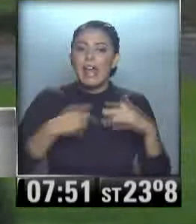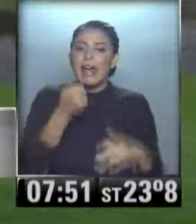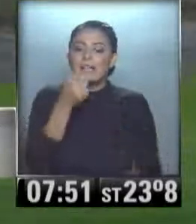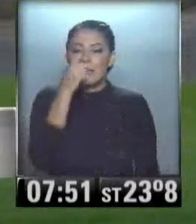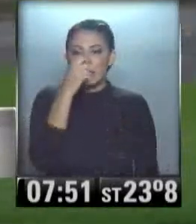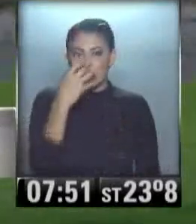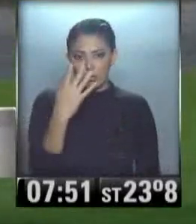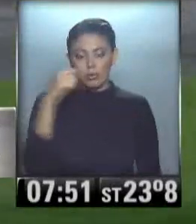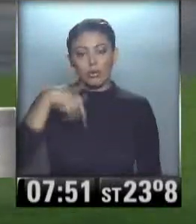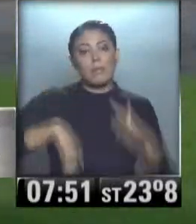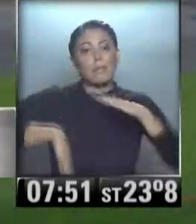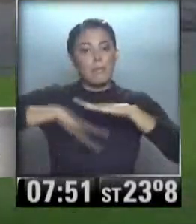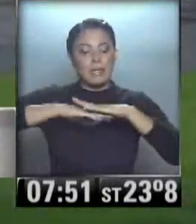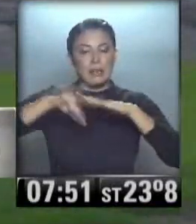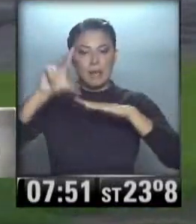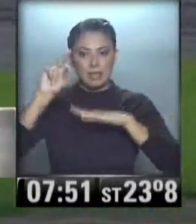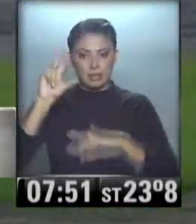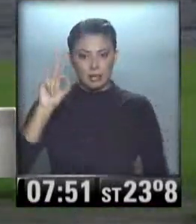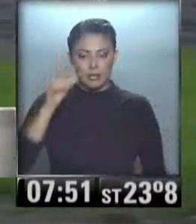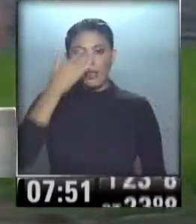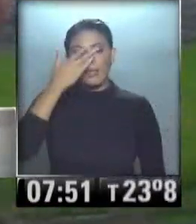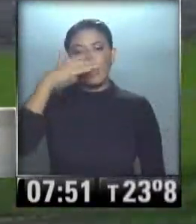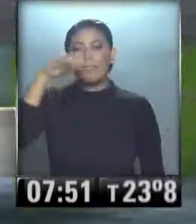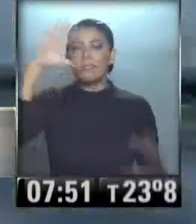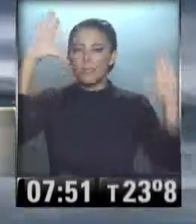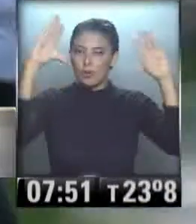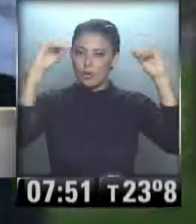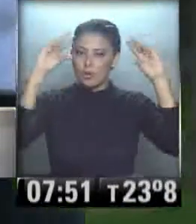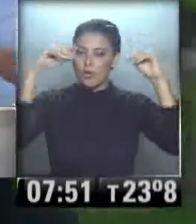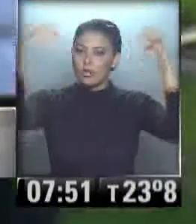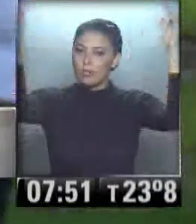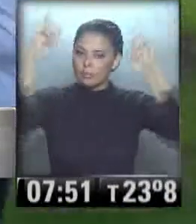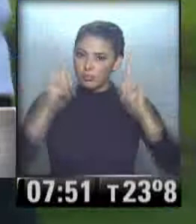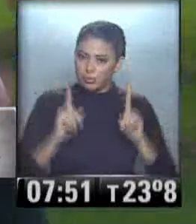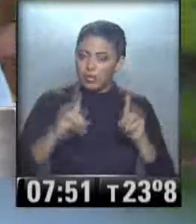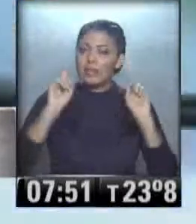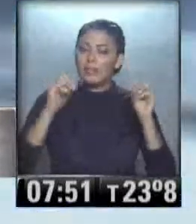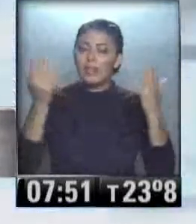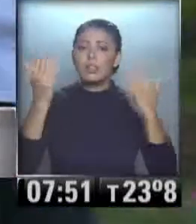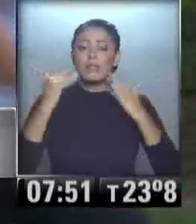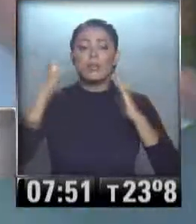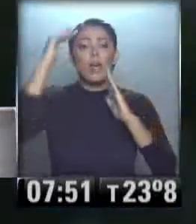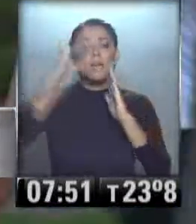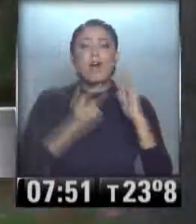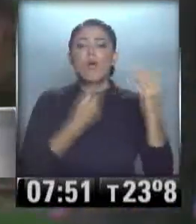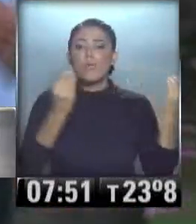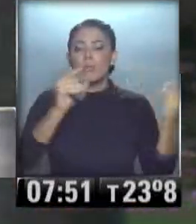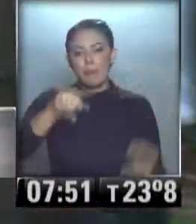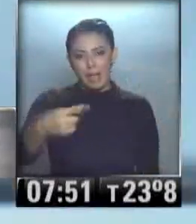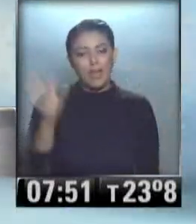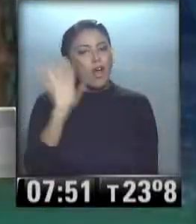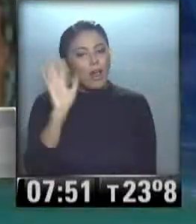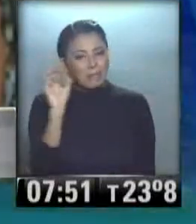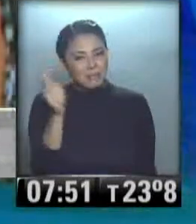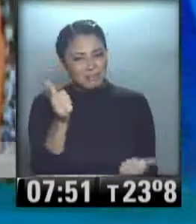30, y a la noche, durante la noche, llegan las tormentas, marcado descenso de temperatura para mañana. Hola, Patricia.